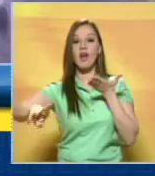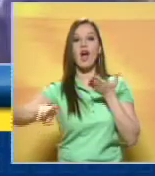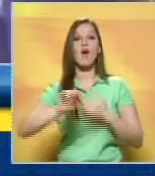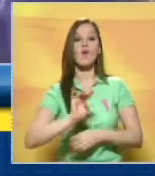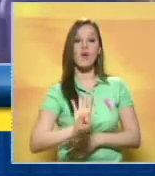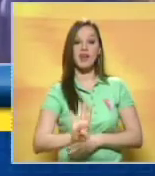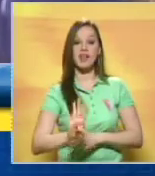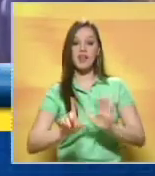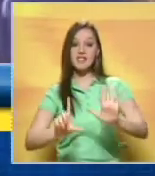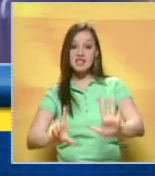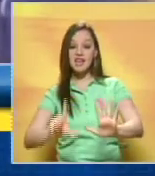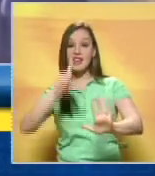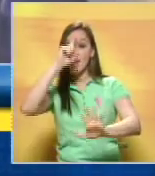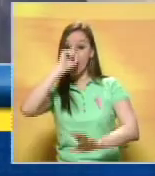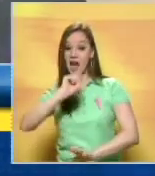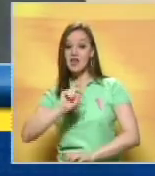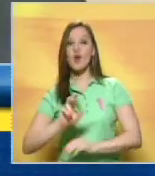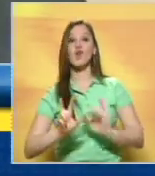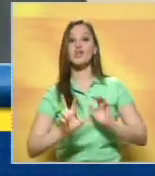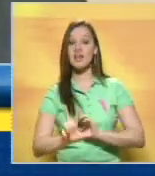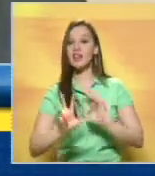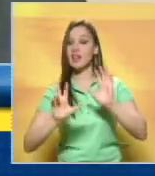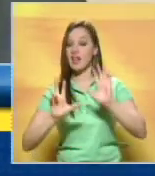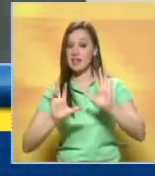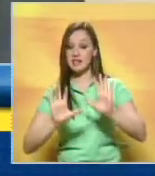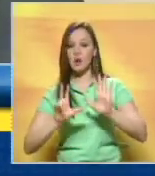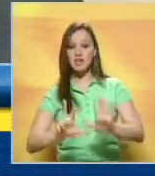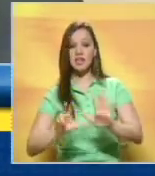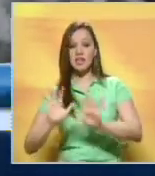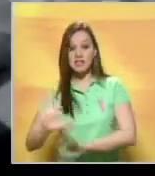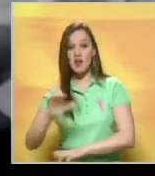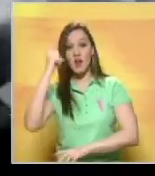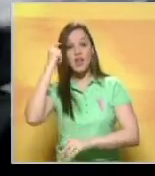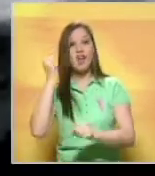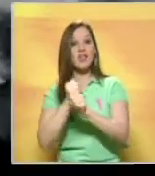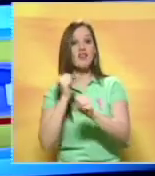47 años y 85 días de trayectoria en la televisión ecuatoriana.